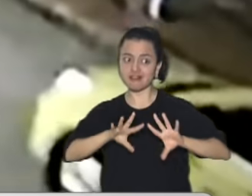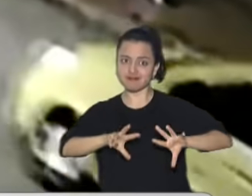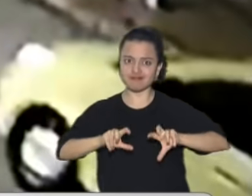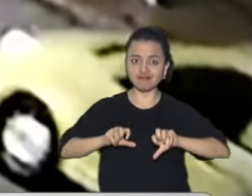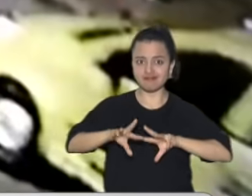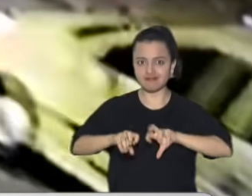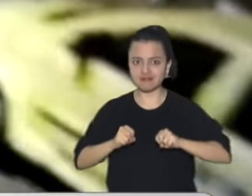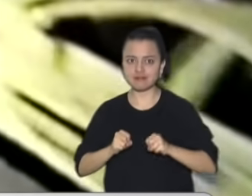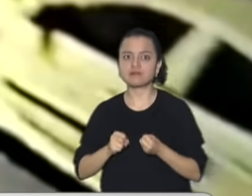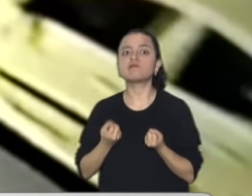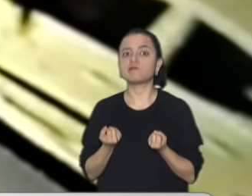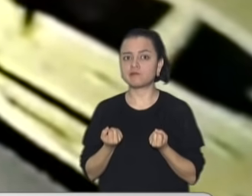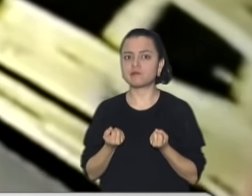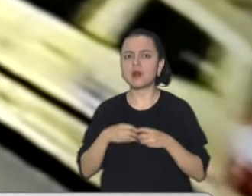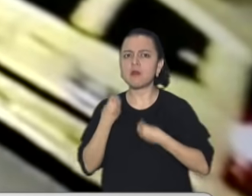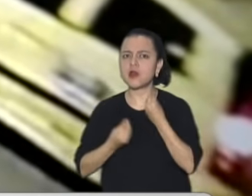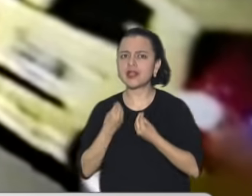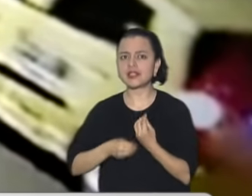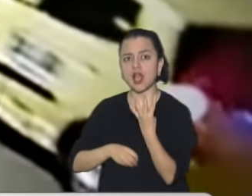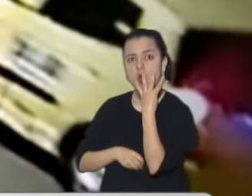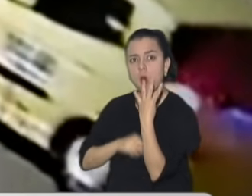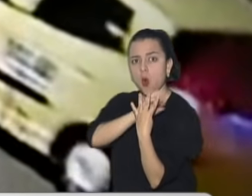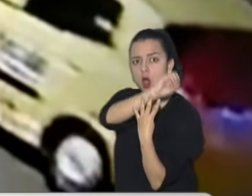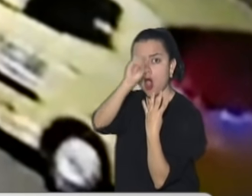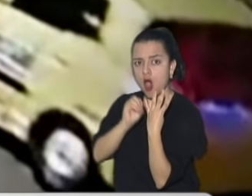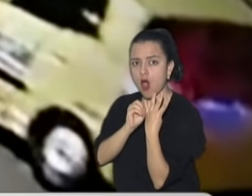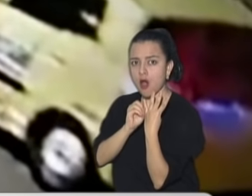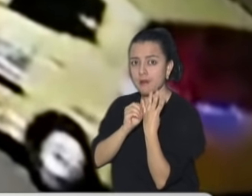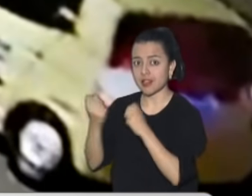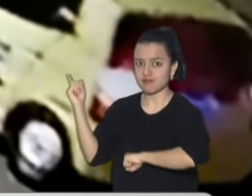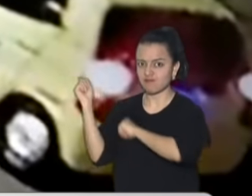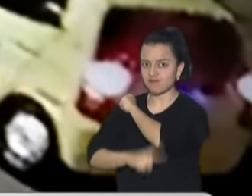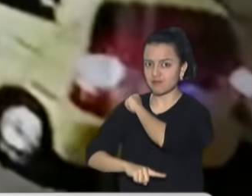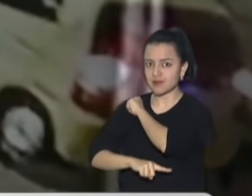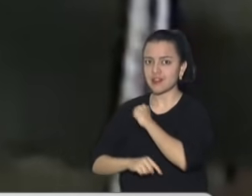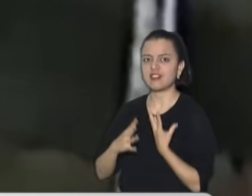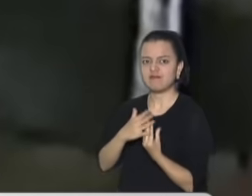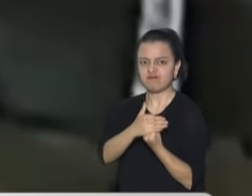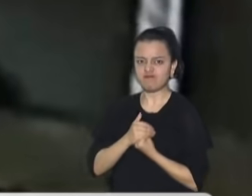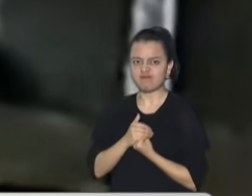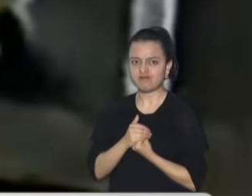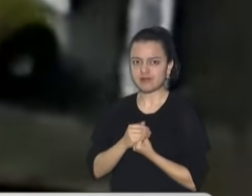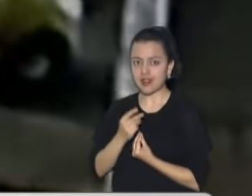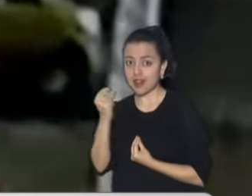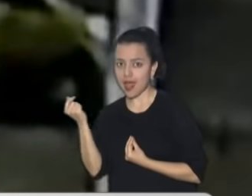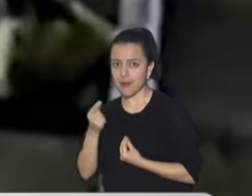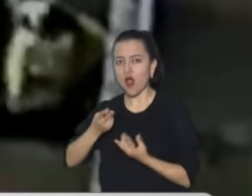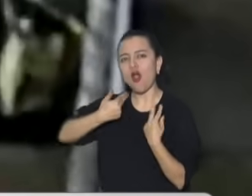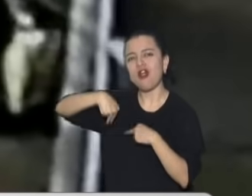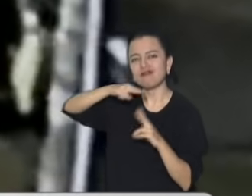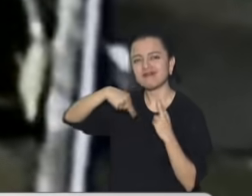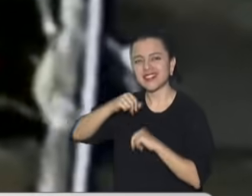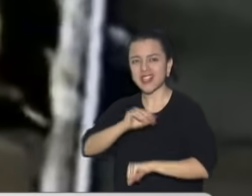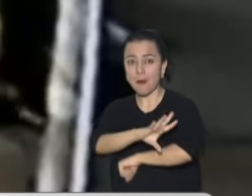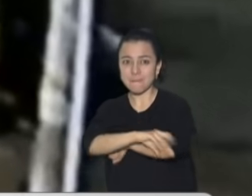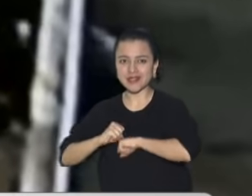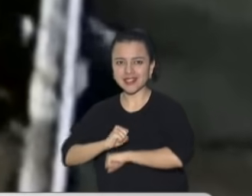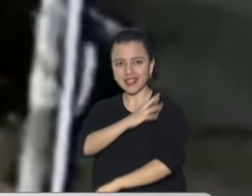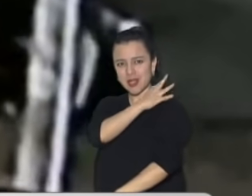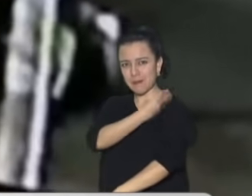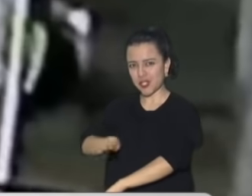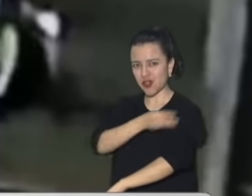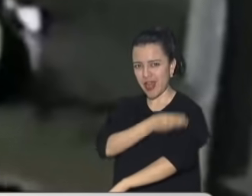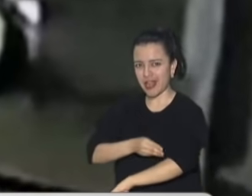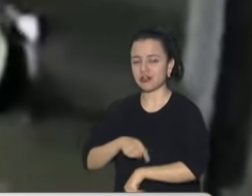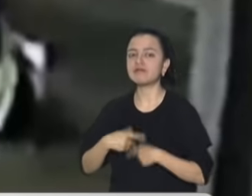cuatro sujetos secuestraban a las mujeres bajo la modalidad conocida como secuestro express o paseo millonario en Bogotá.